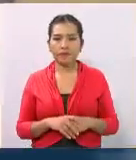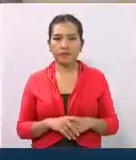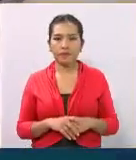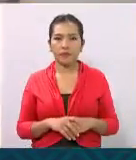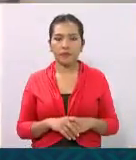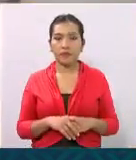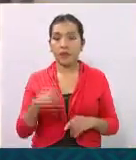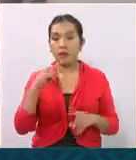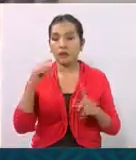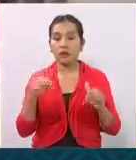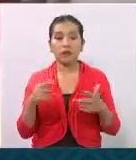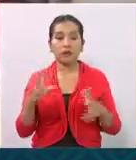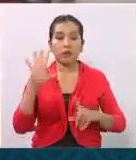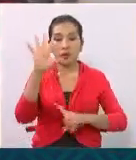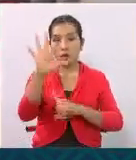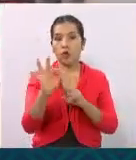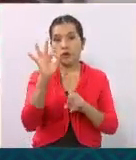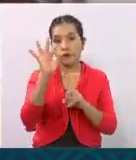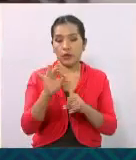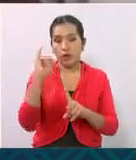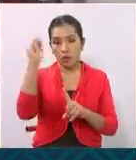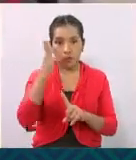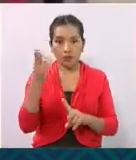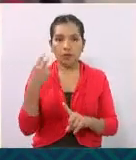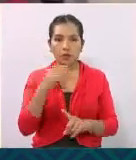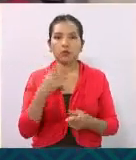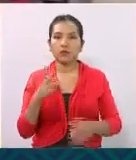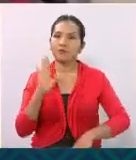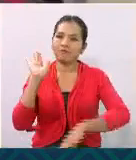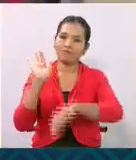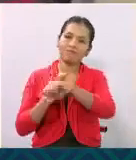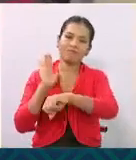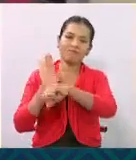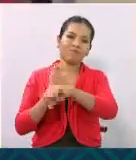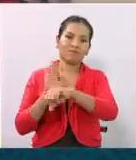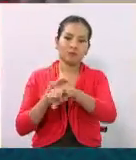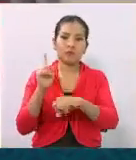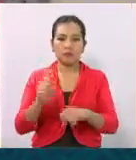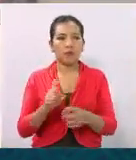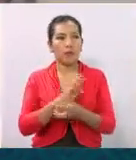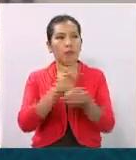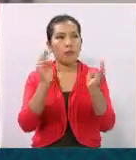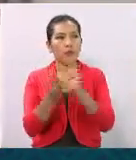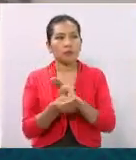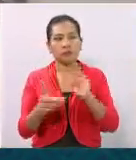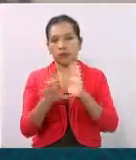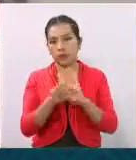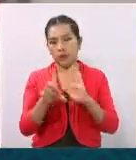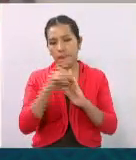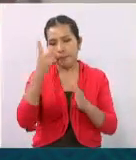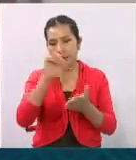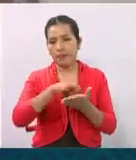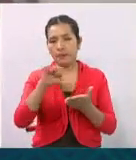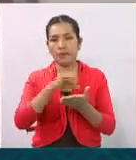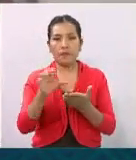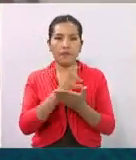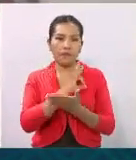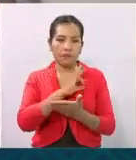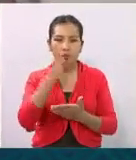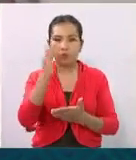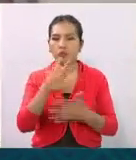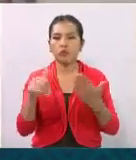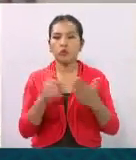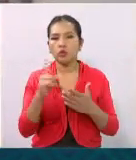esta confederación ha insistido en la modificación de la ley de pensiones solamente basándonos en lo que decía